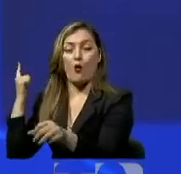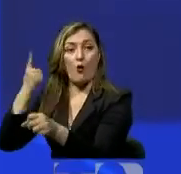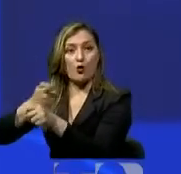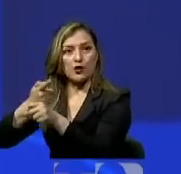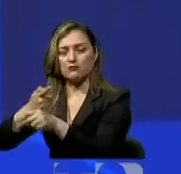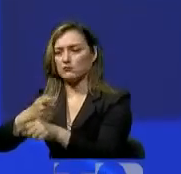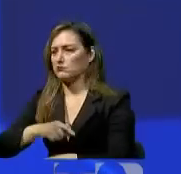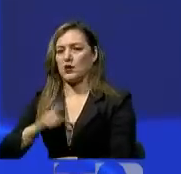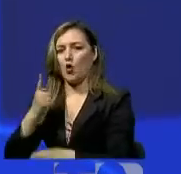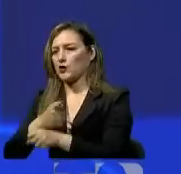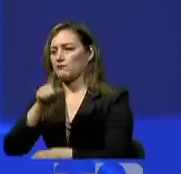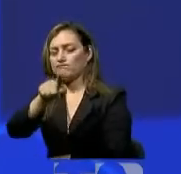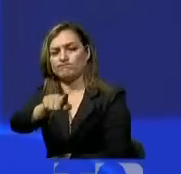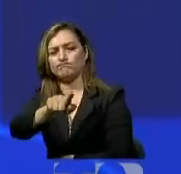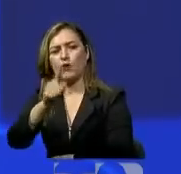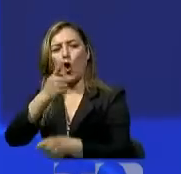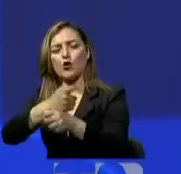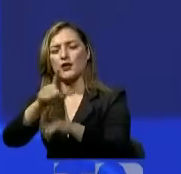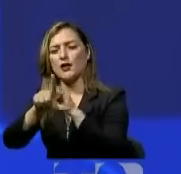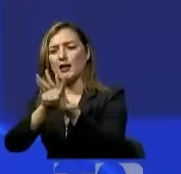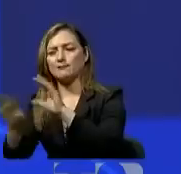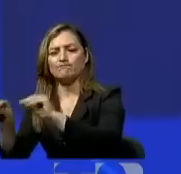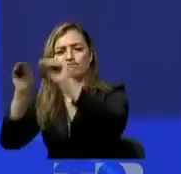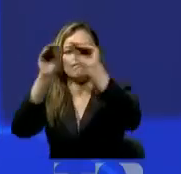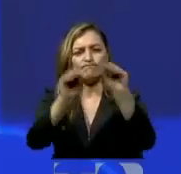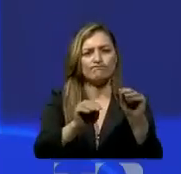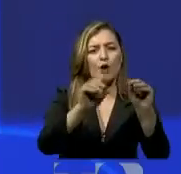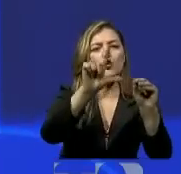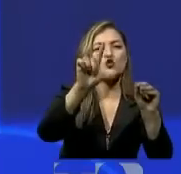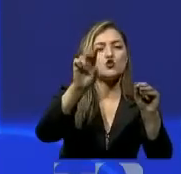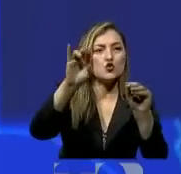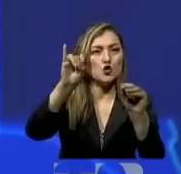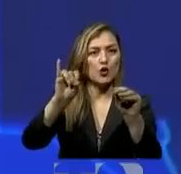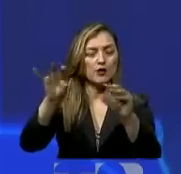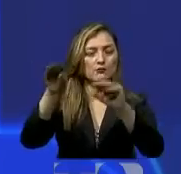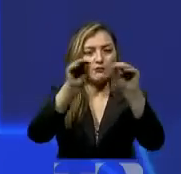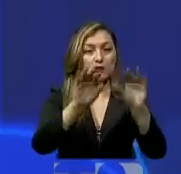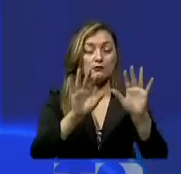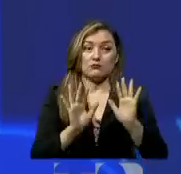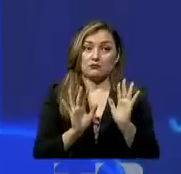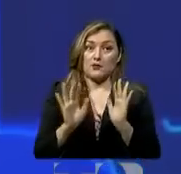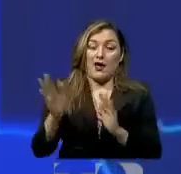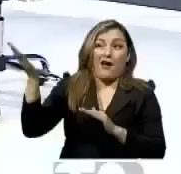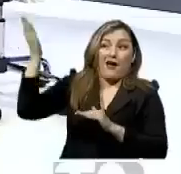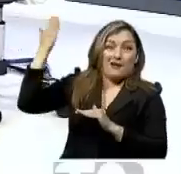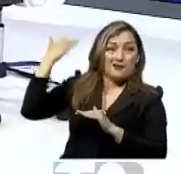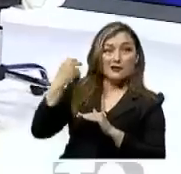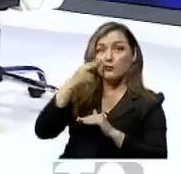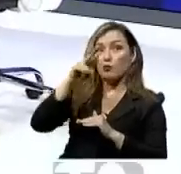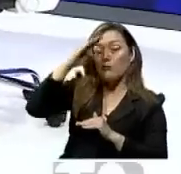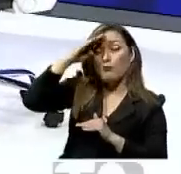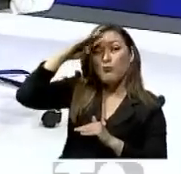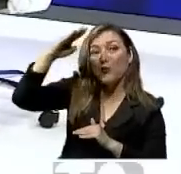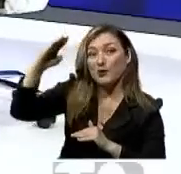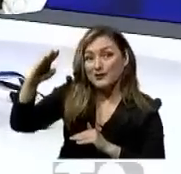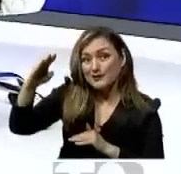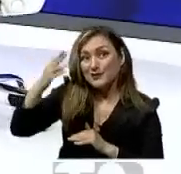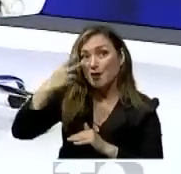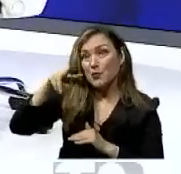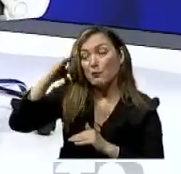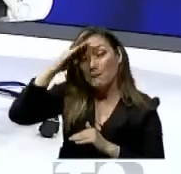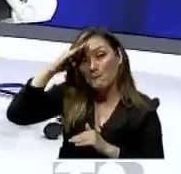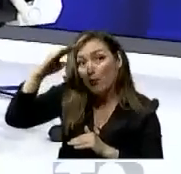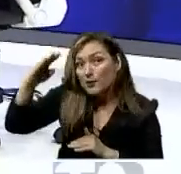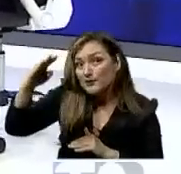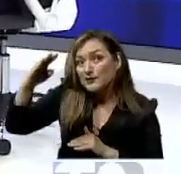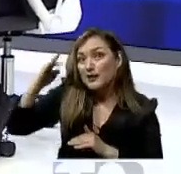la sesión de antes de anoche ya se vio que hubo policías, que hubo alguna presencia extraña ajena a la